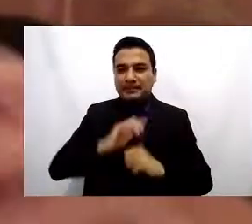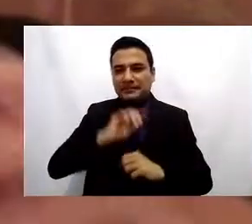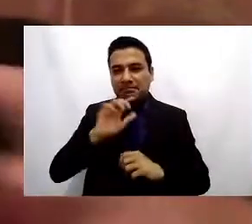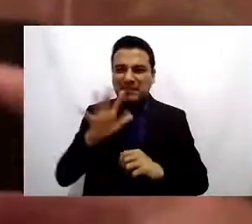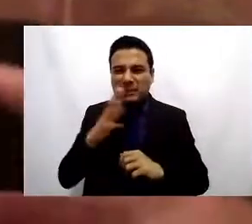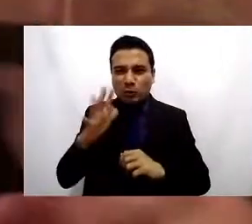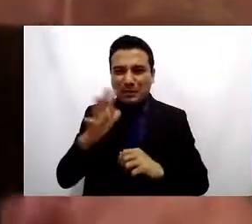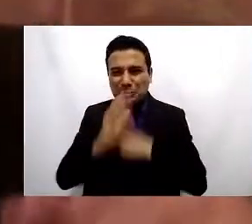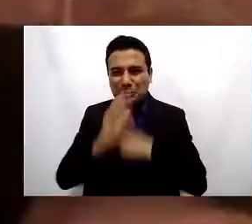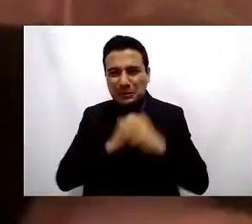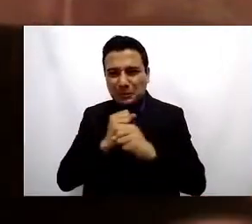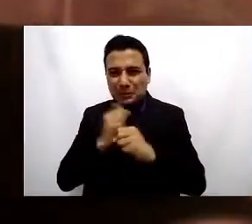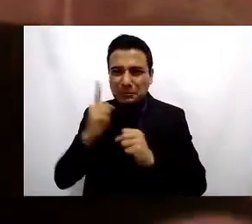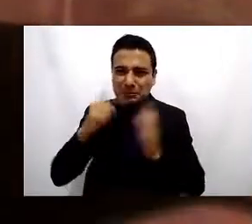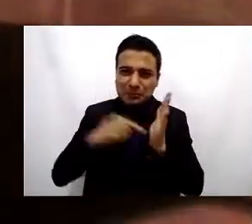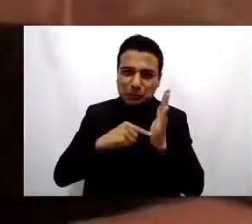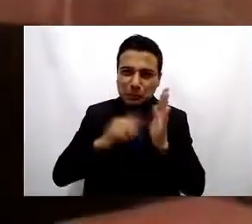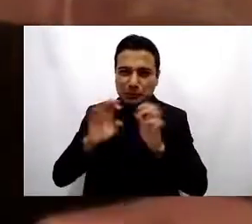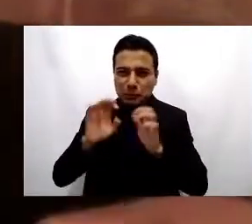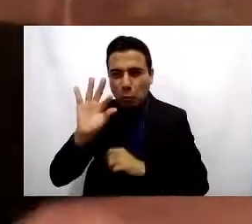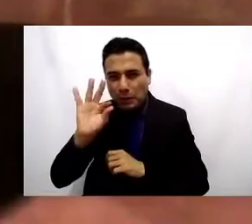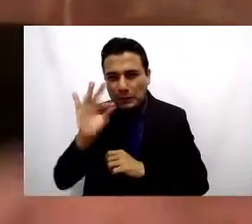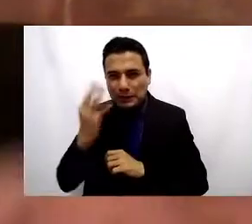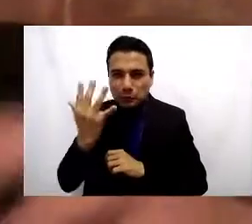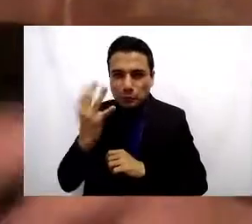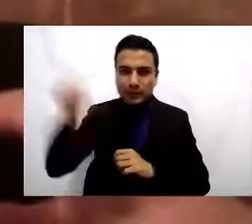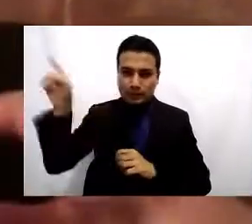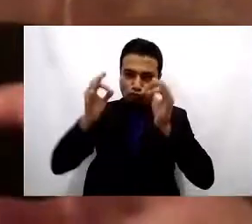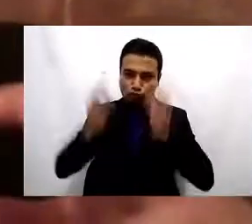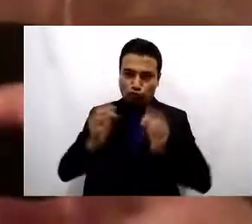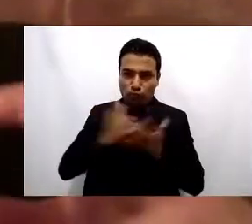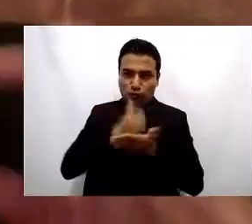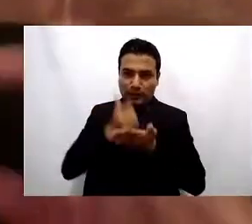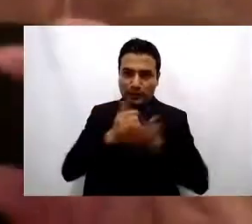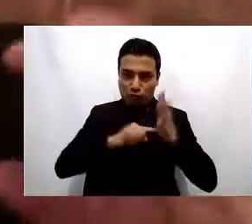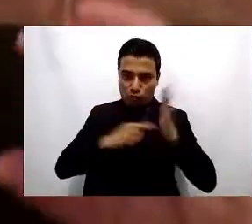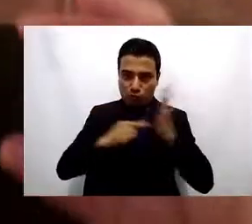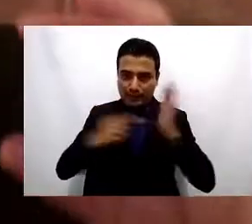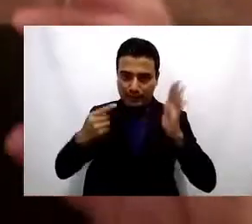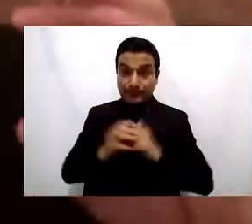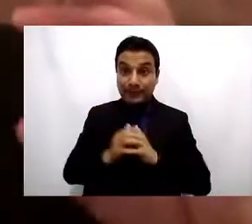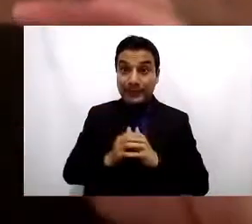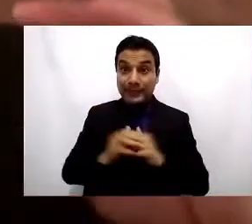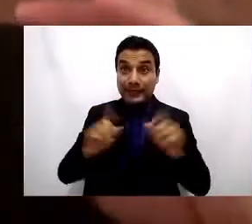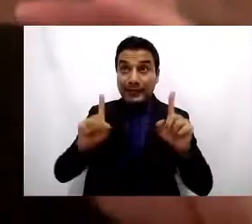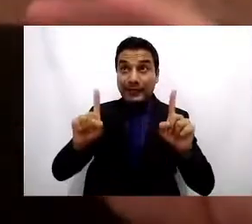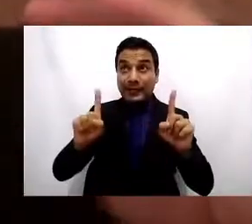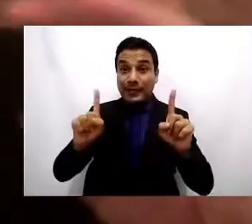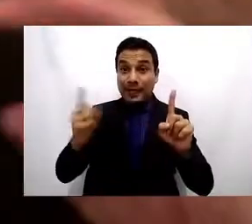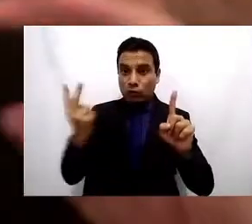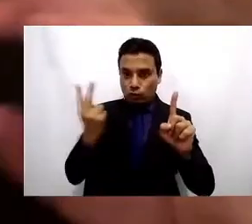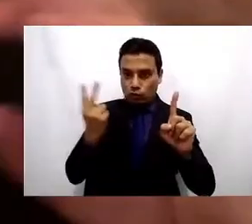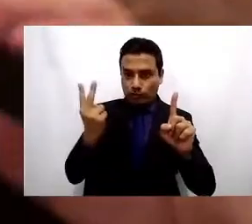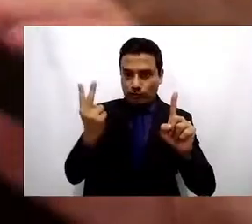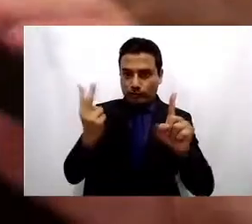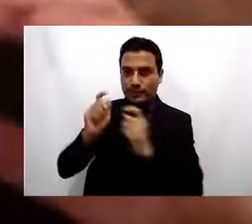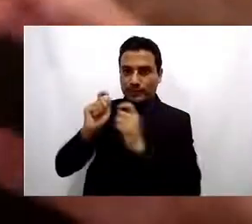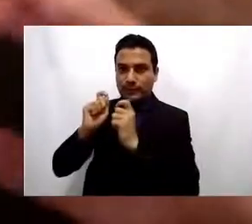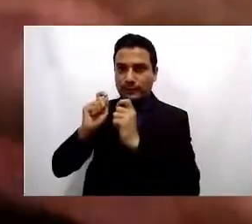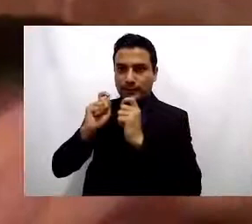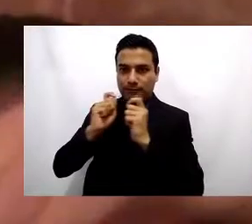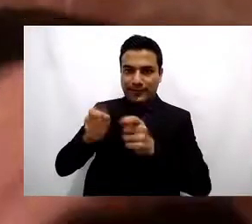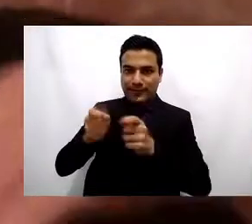40 o 50 en el Gran Buenos Aires, han recibido de herencia un terreno en un